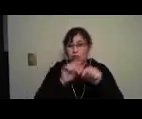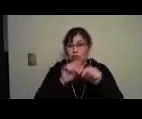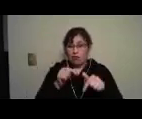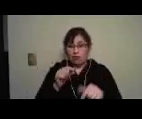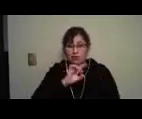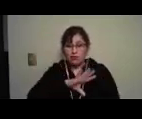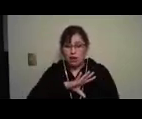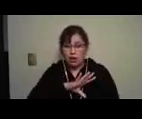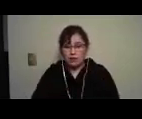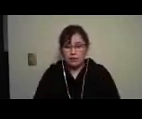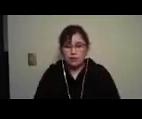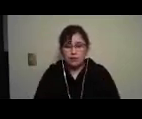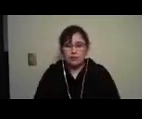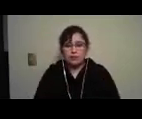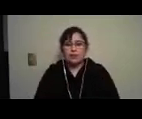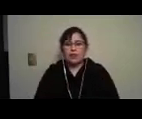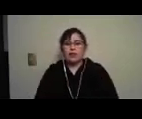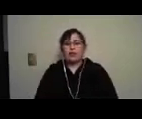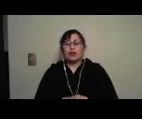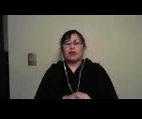en el planeta en general, donde